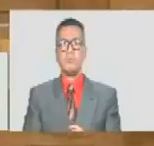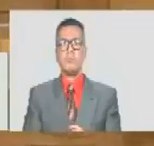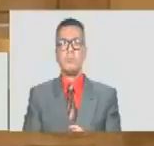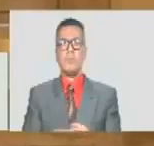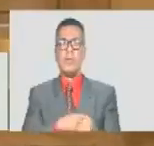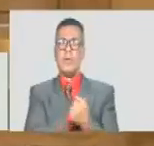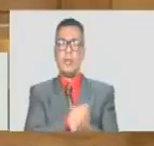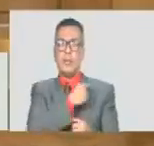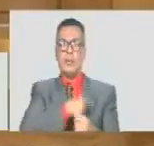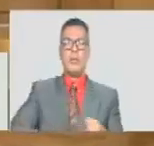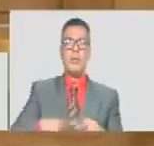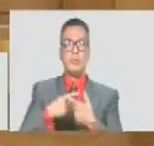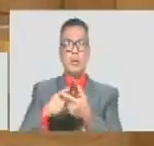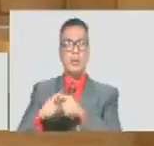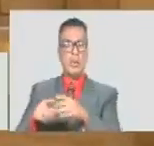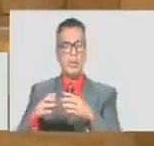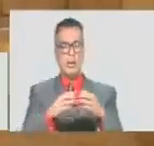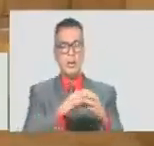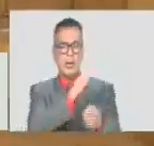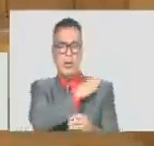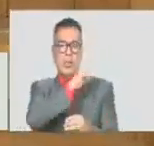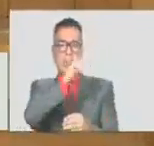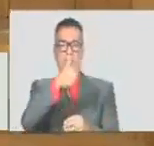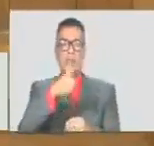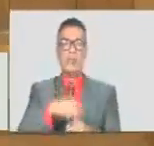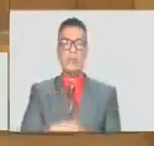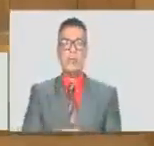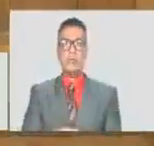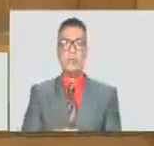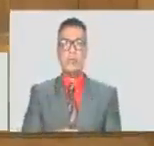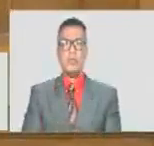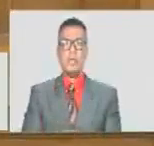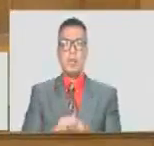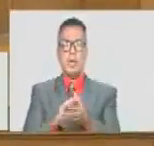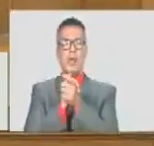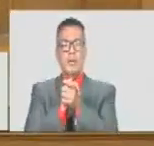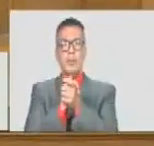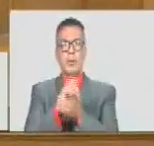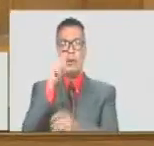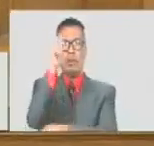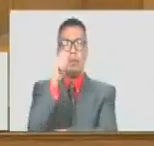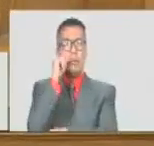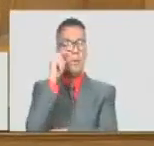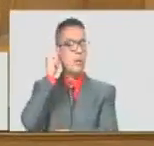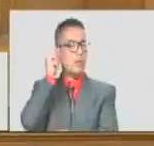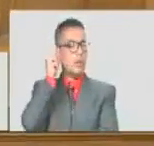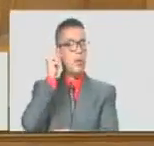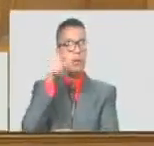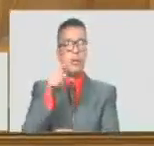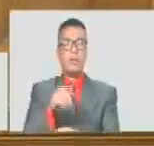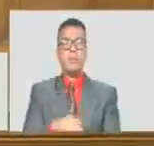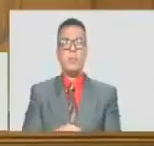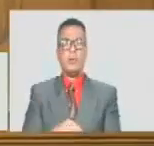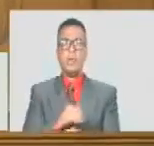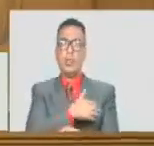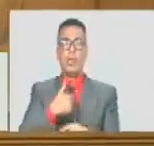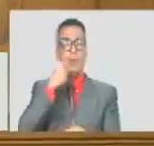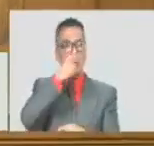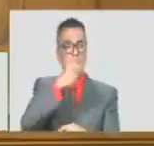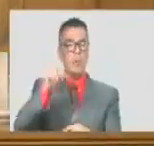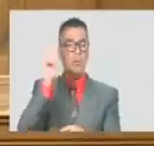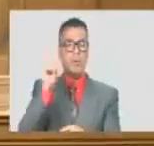Querido presidente y demás miembros de la Junta Directiva, estimados colegas, diputados y diputadas, querido pueblo